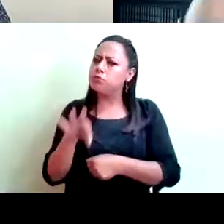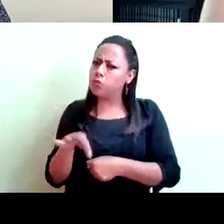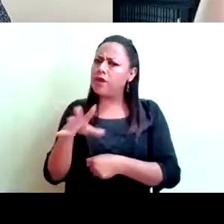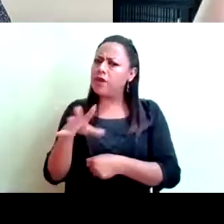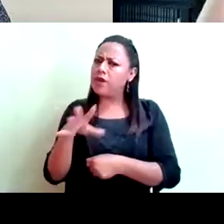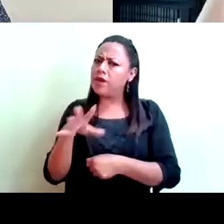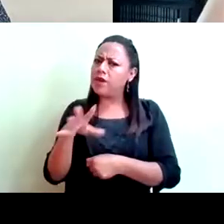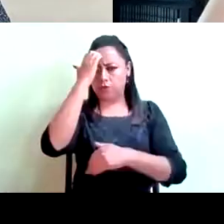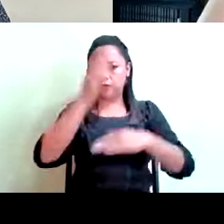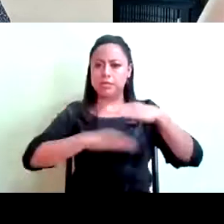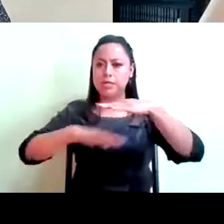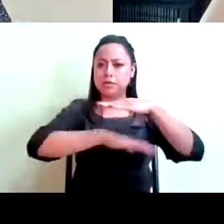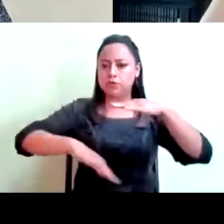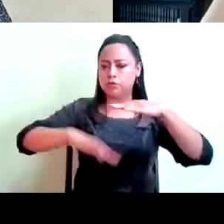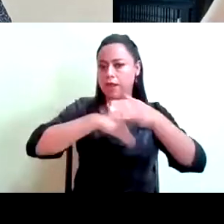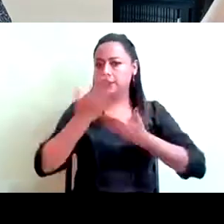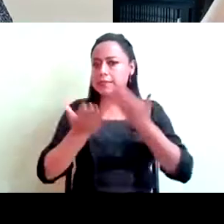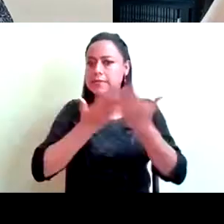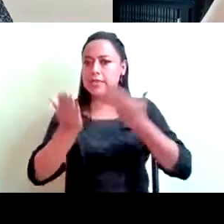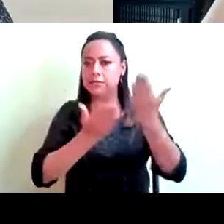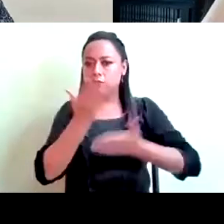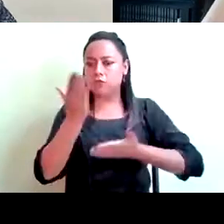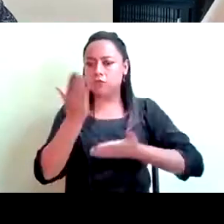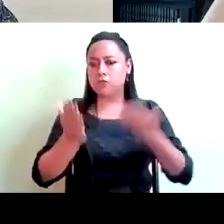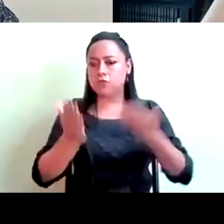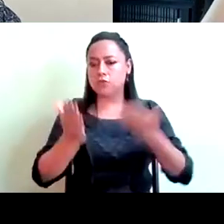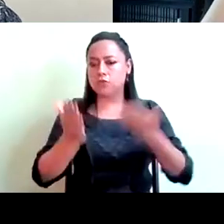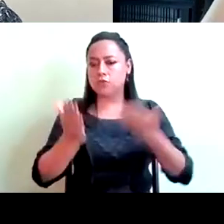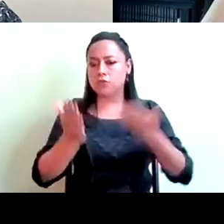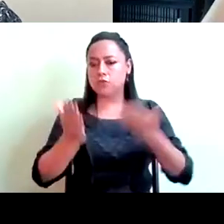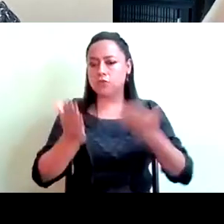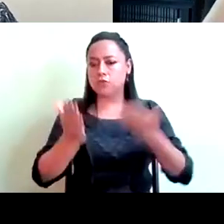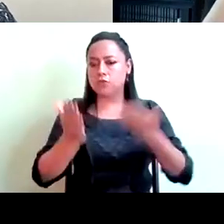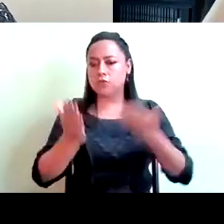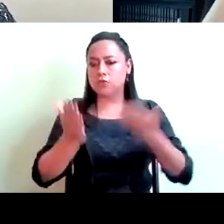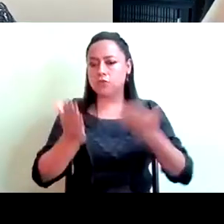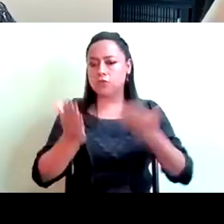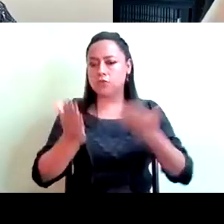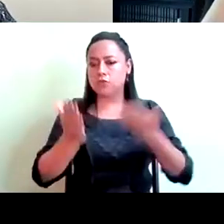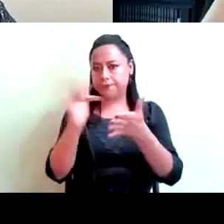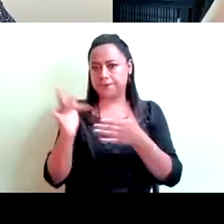estudio legislativo. Por su atención, muchas gracias.